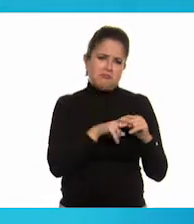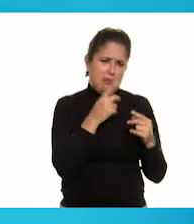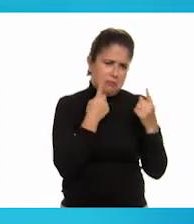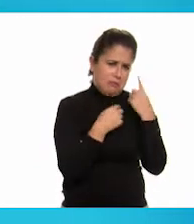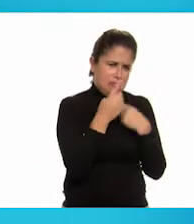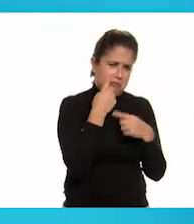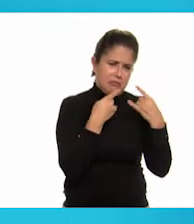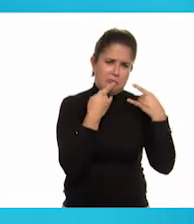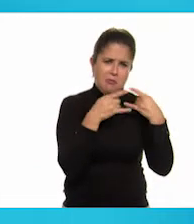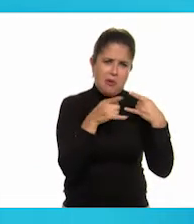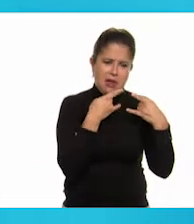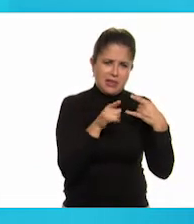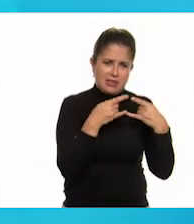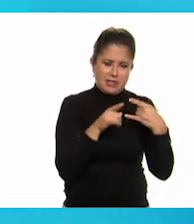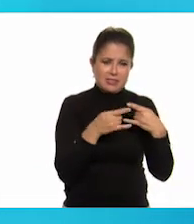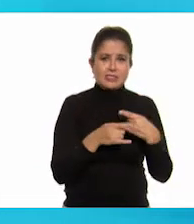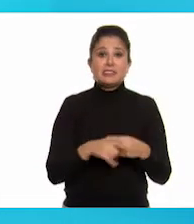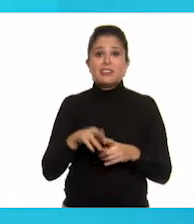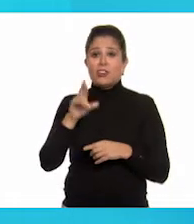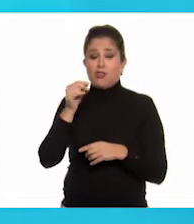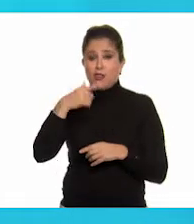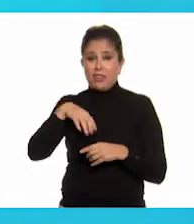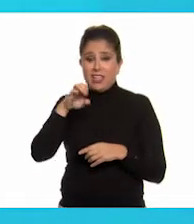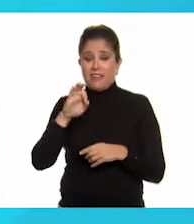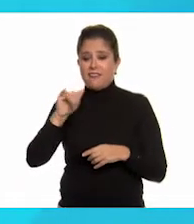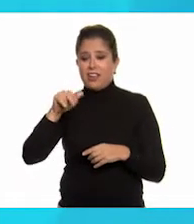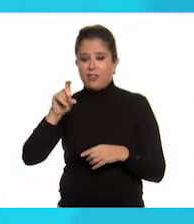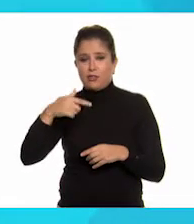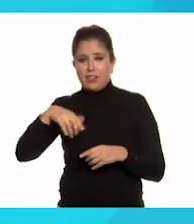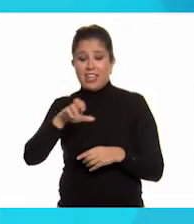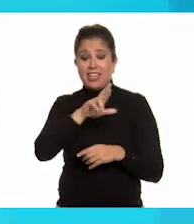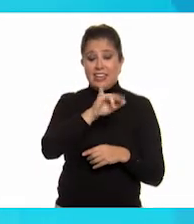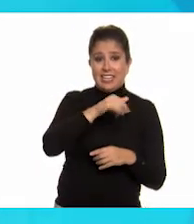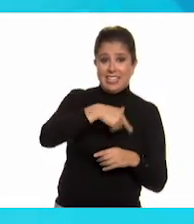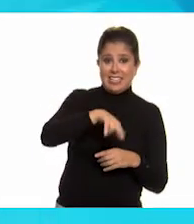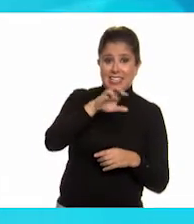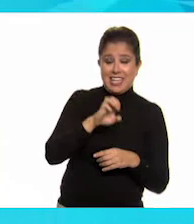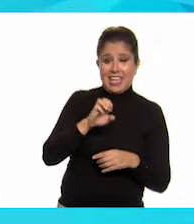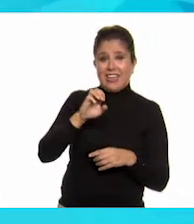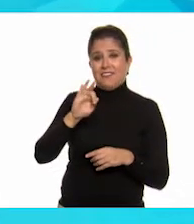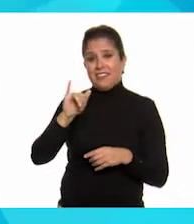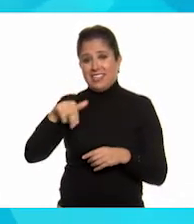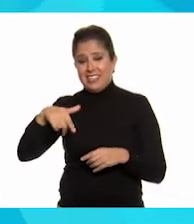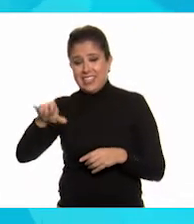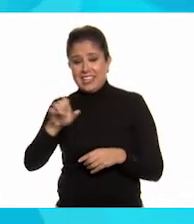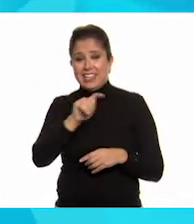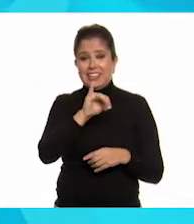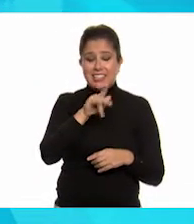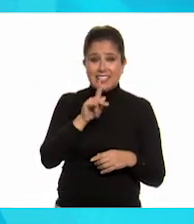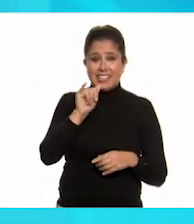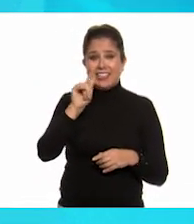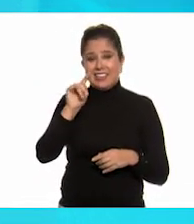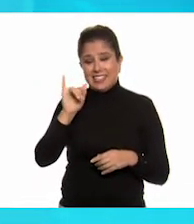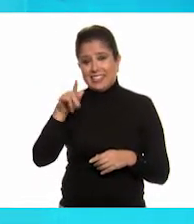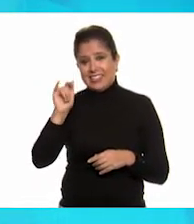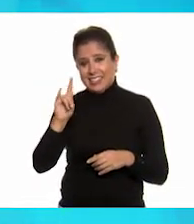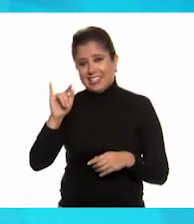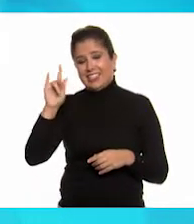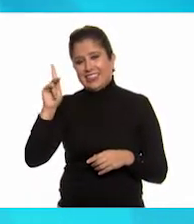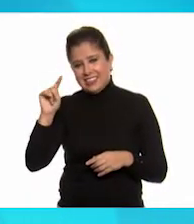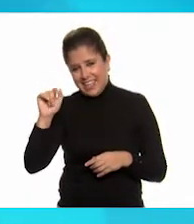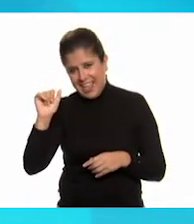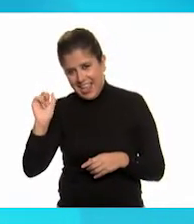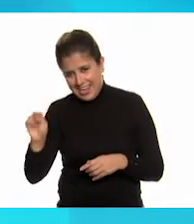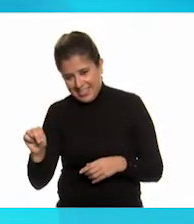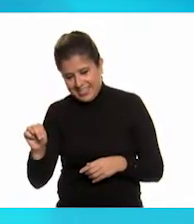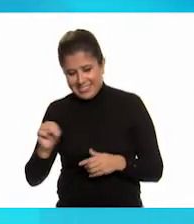zaguán. Los de Roque, alfandoque, los de Rique, alfañique y los de Triqui, triquitrán, triqui, triquitrán.